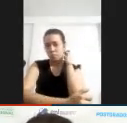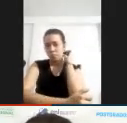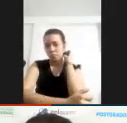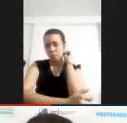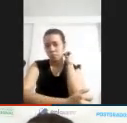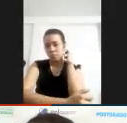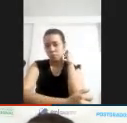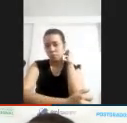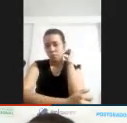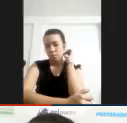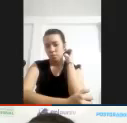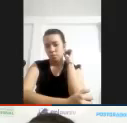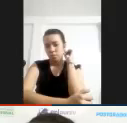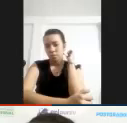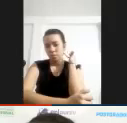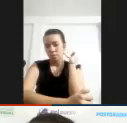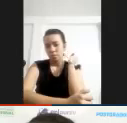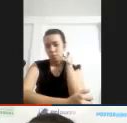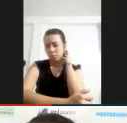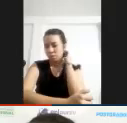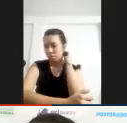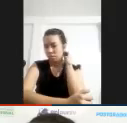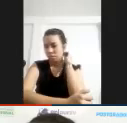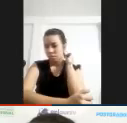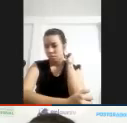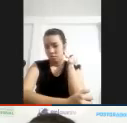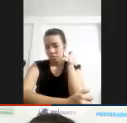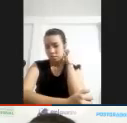¿En otro tema particular?